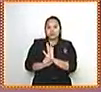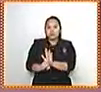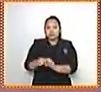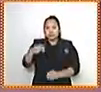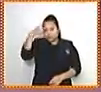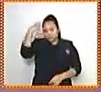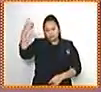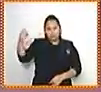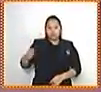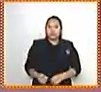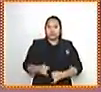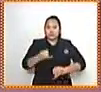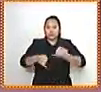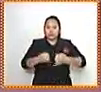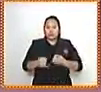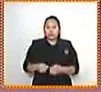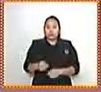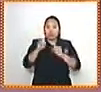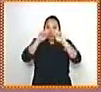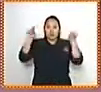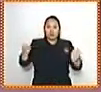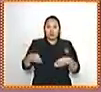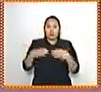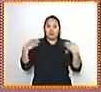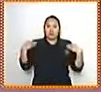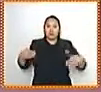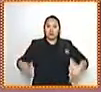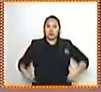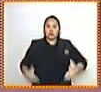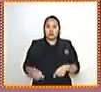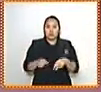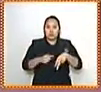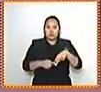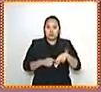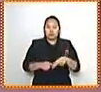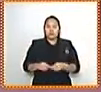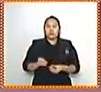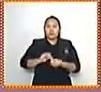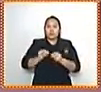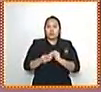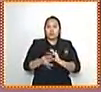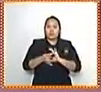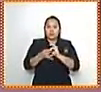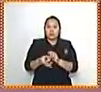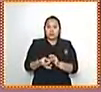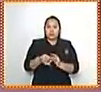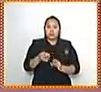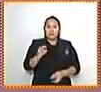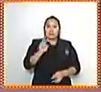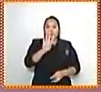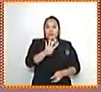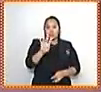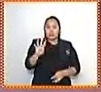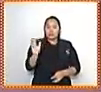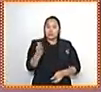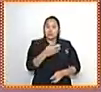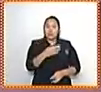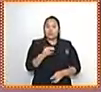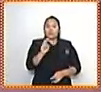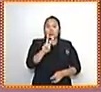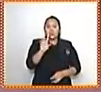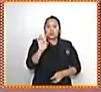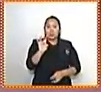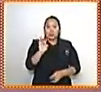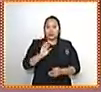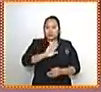juego. En el cuerpo lo podemos ubicar en el muslo izquierdo. Otros números que le relacionan son el 44 y el 28. Pero si